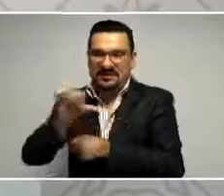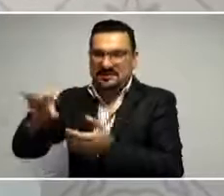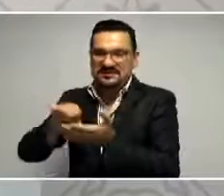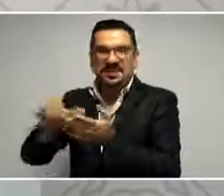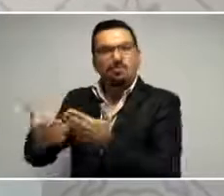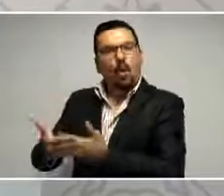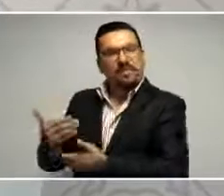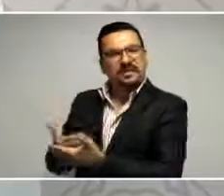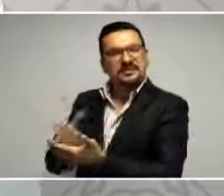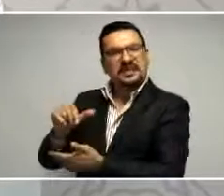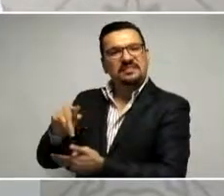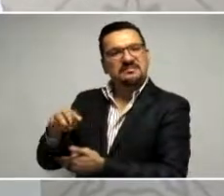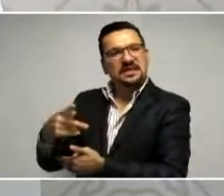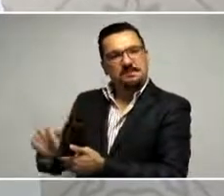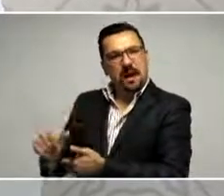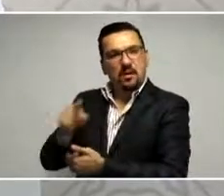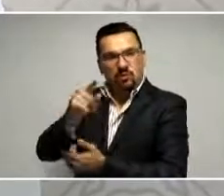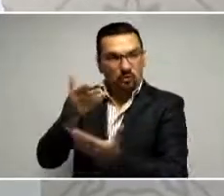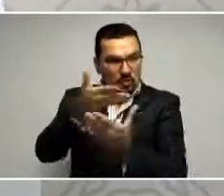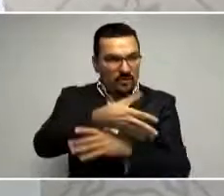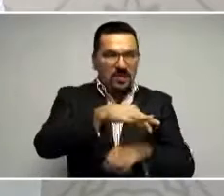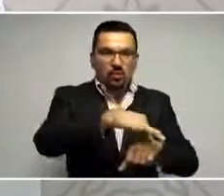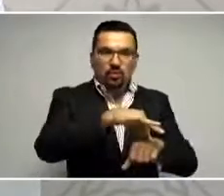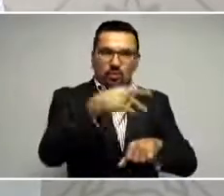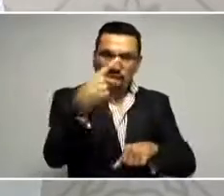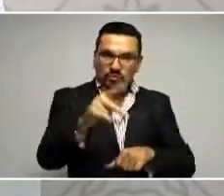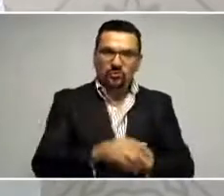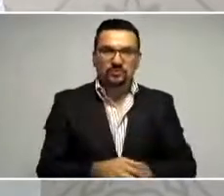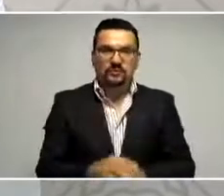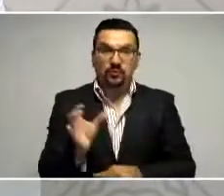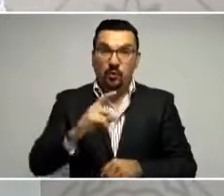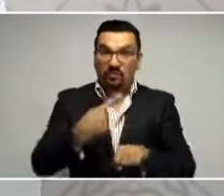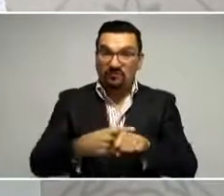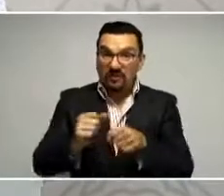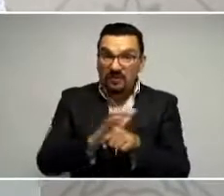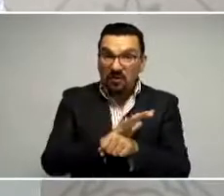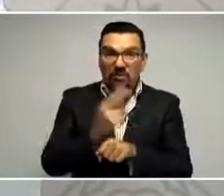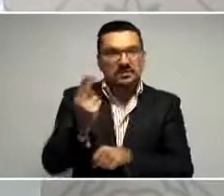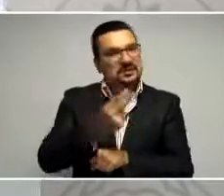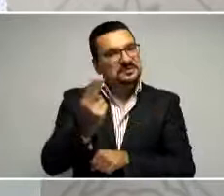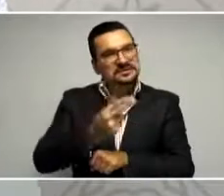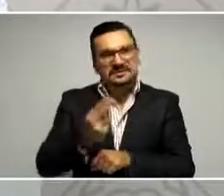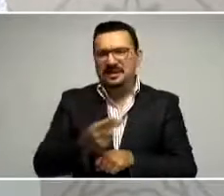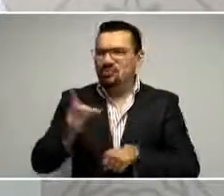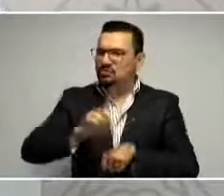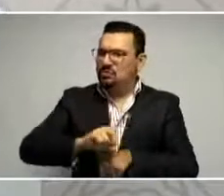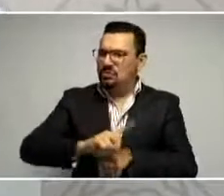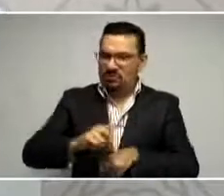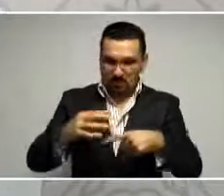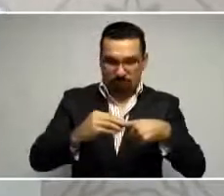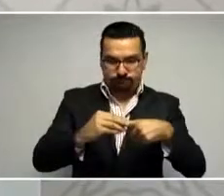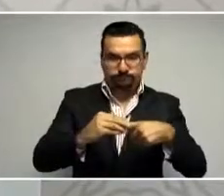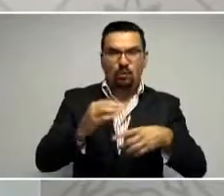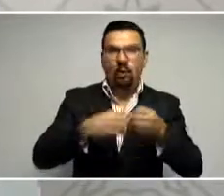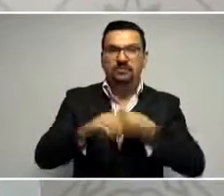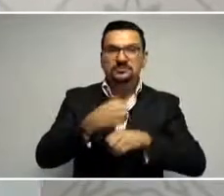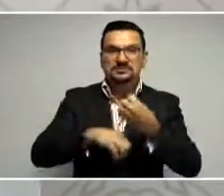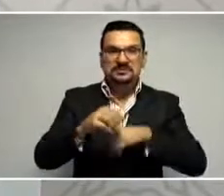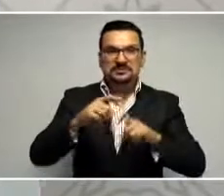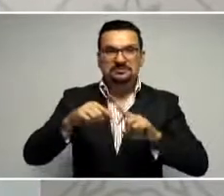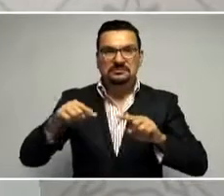a tu médico. Cuando tienes COVID, es importante medírtela diariamente